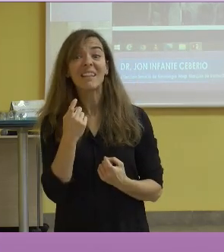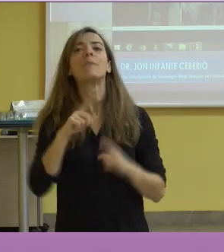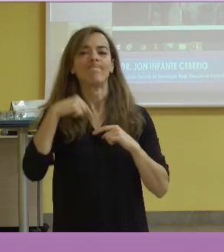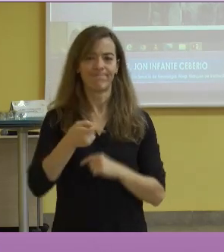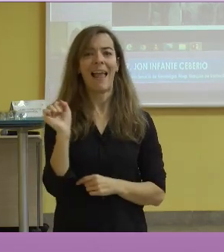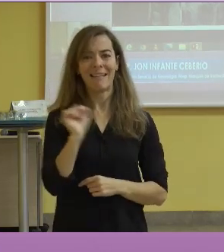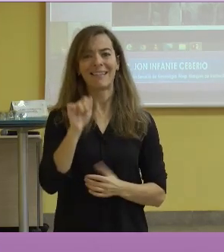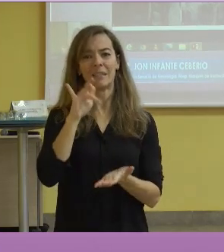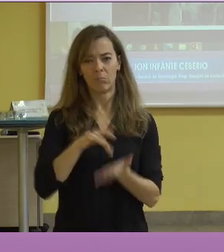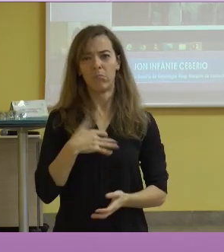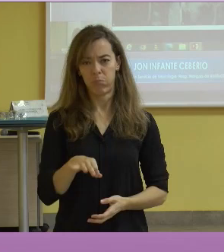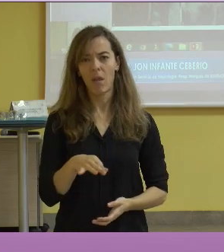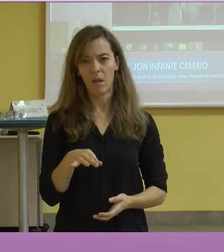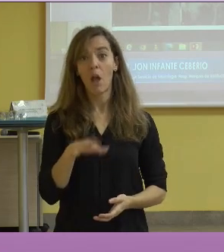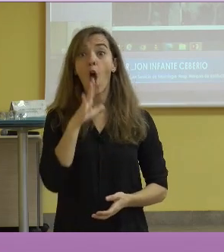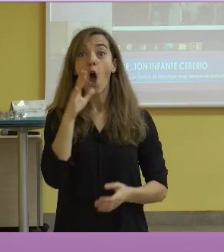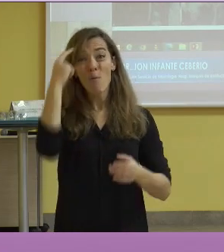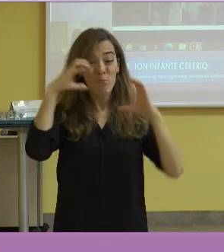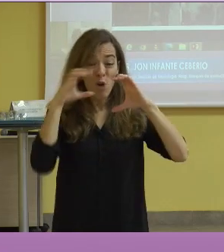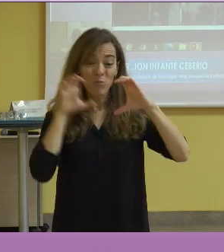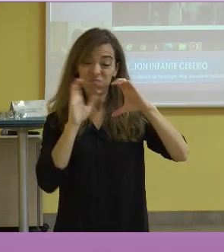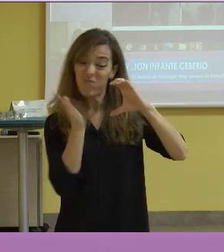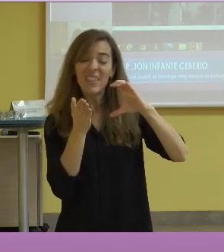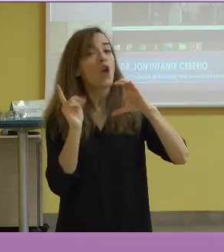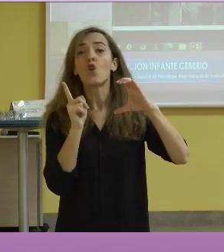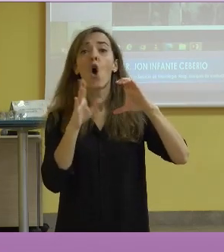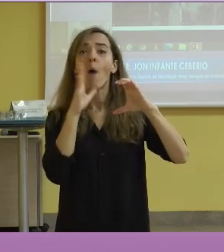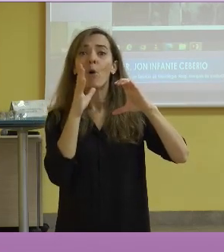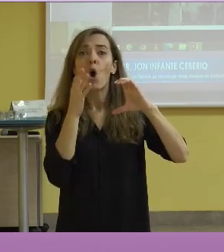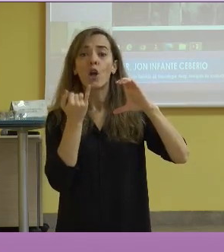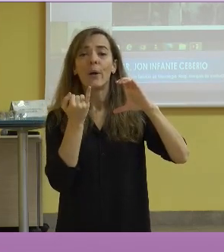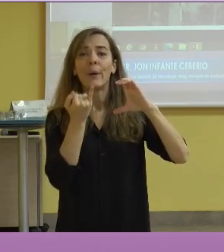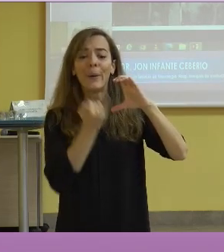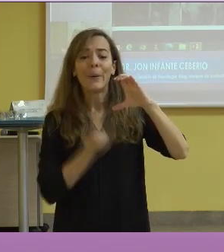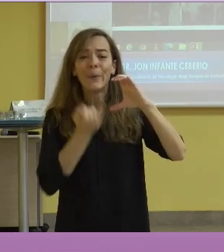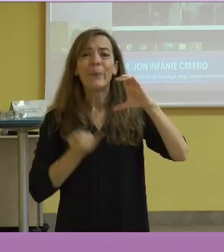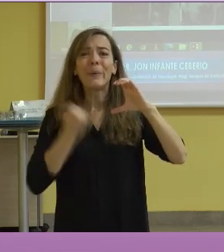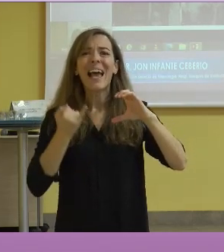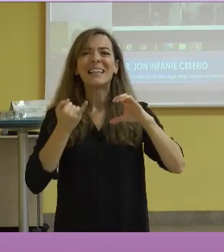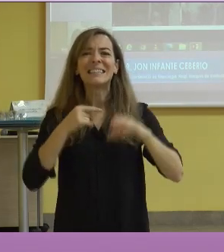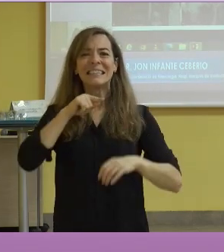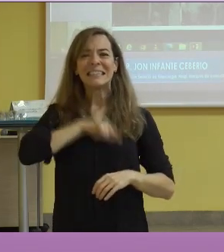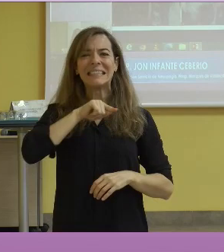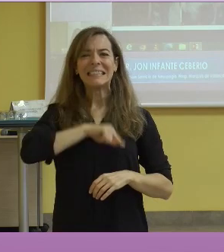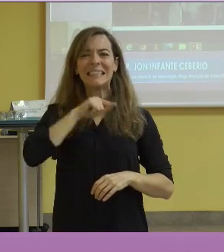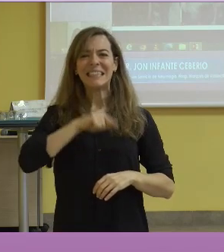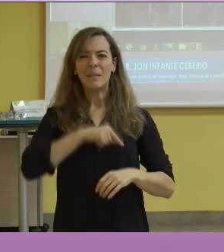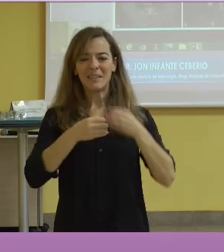caso, más que por afectación del cerebelo, suele ser por afectación de las vías sensitivas de la médula espinal.